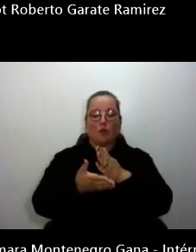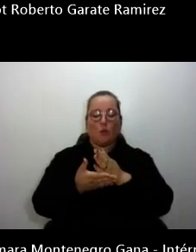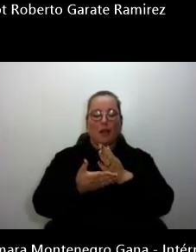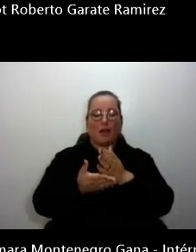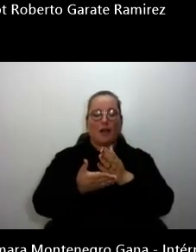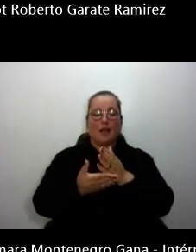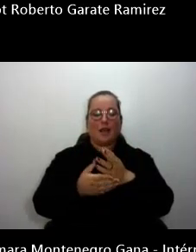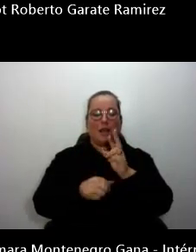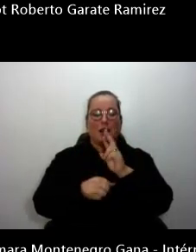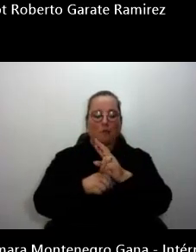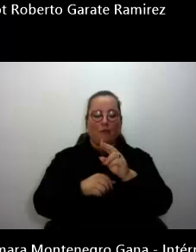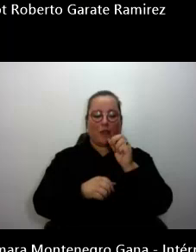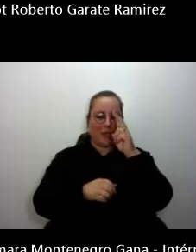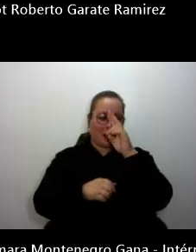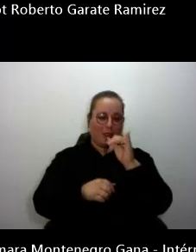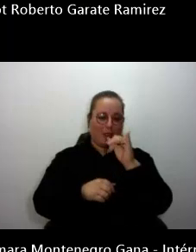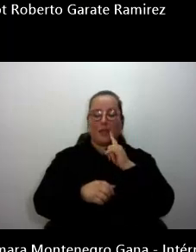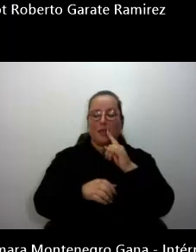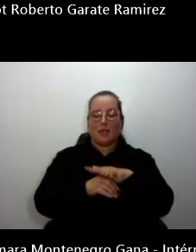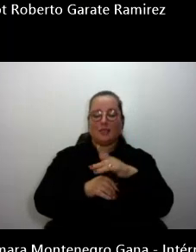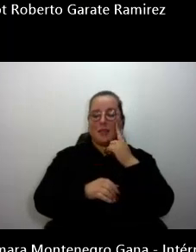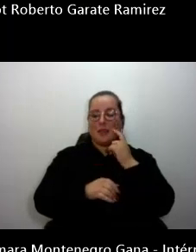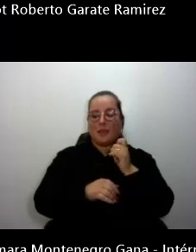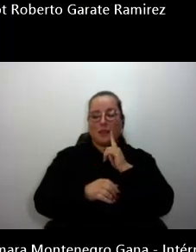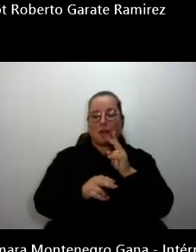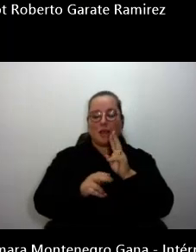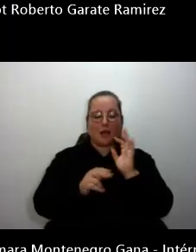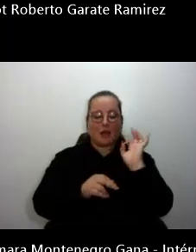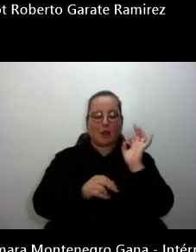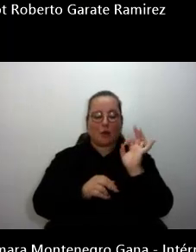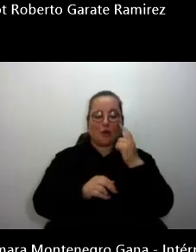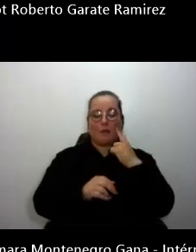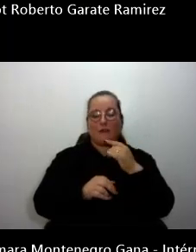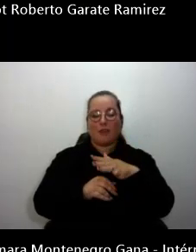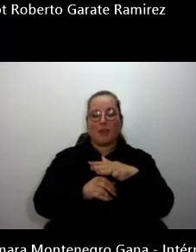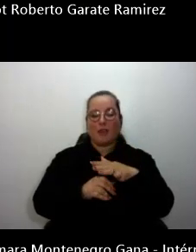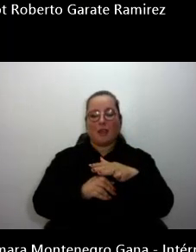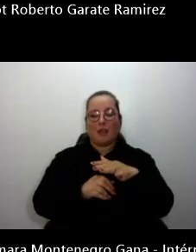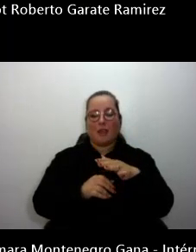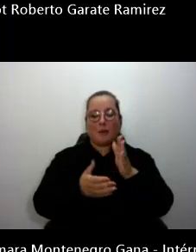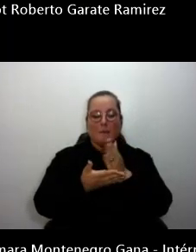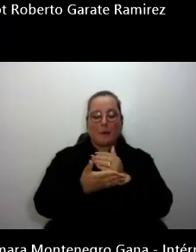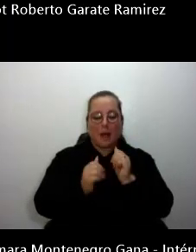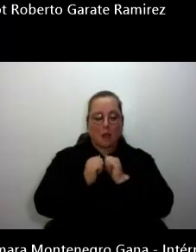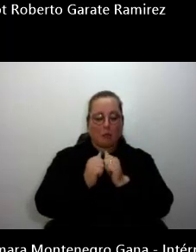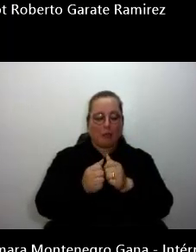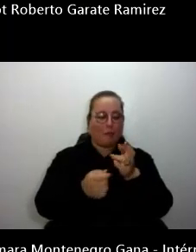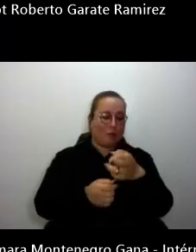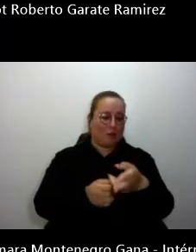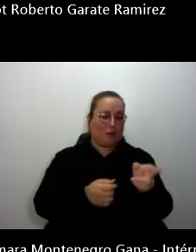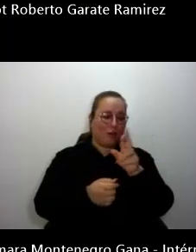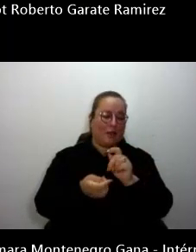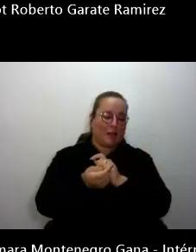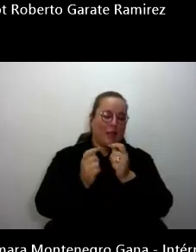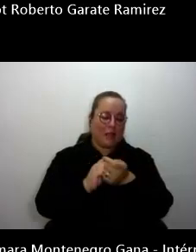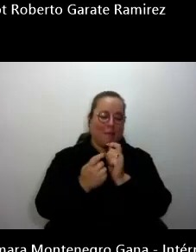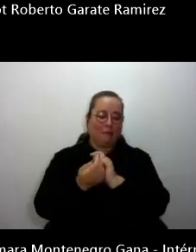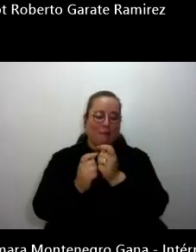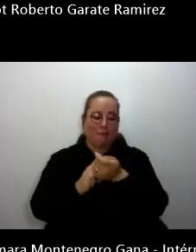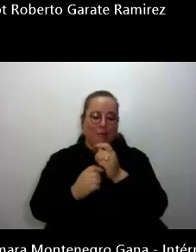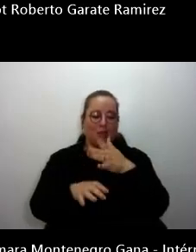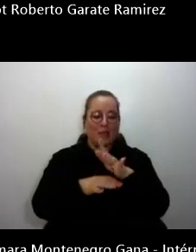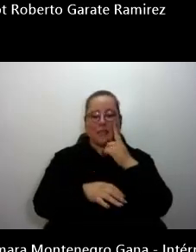15 días realiza reuniones para realizar actualización de los programas de los planes de acompañamiento, ¿cierto?, con los equipos de aula, y